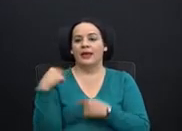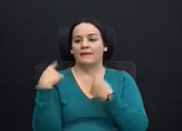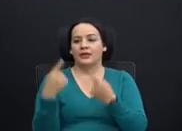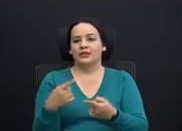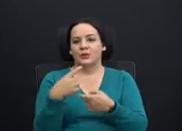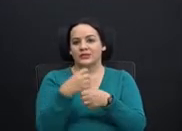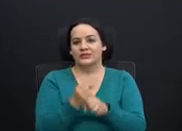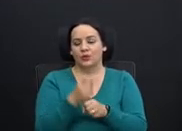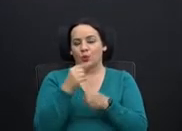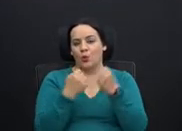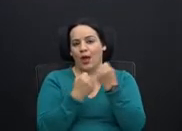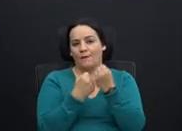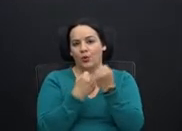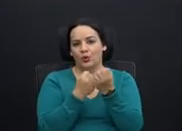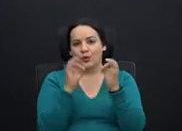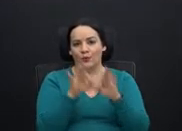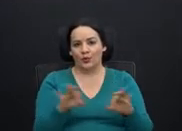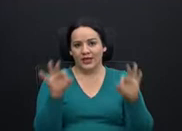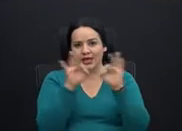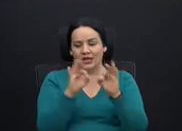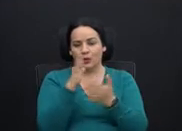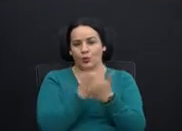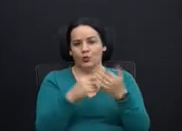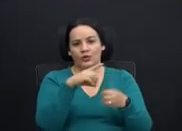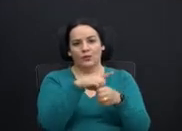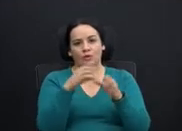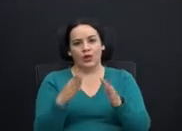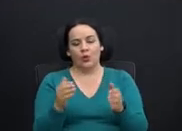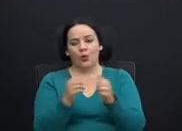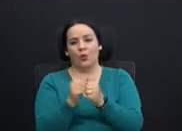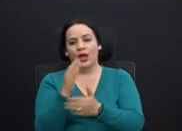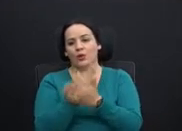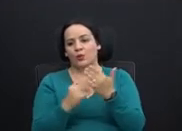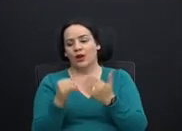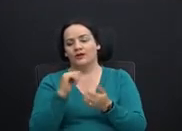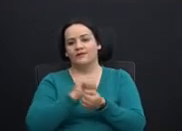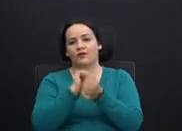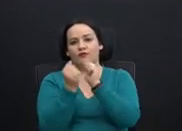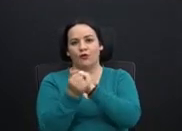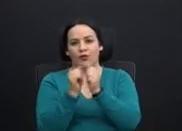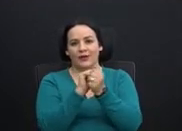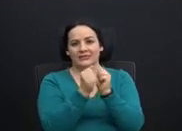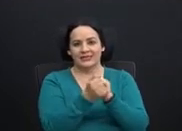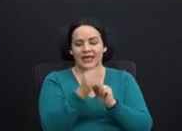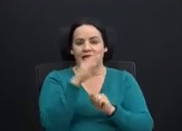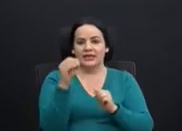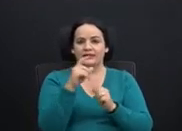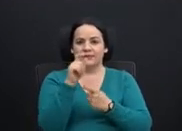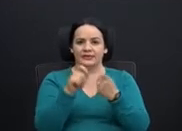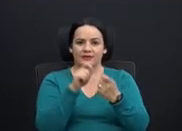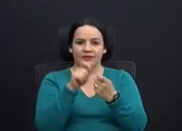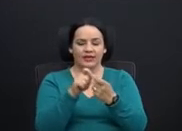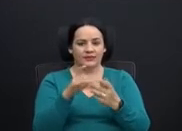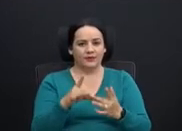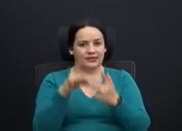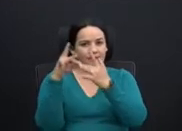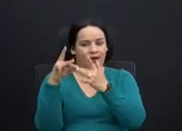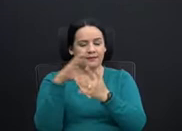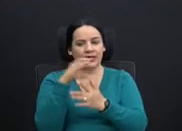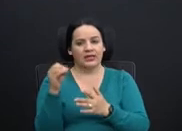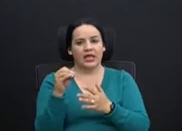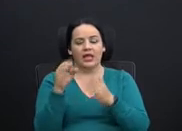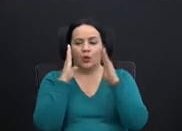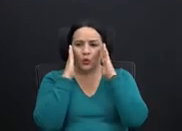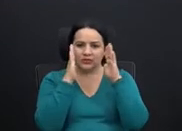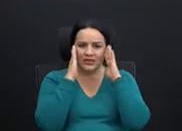apoyo importante a algunos diputados con algunas reformas en específicas y principalmente concentrados en